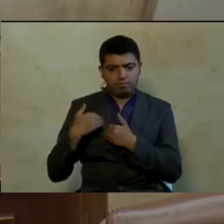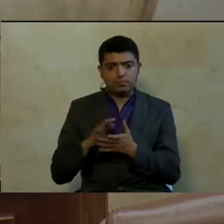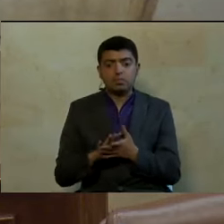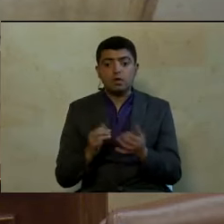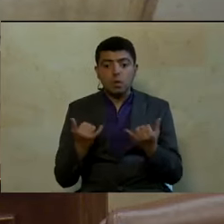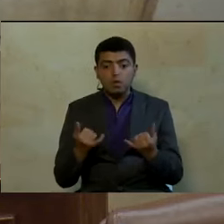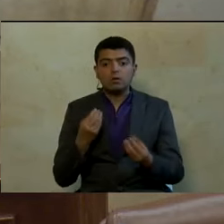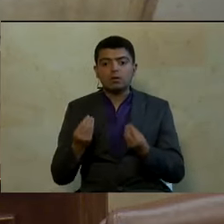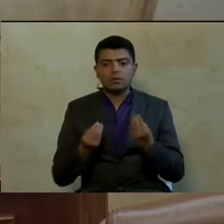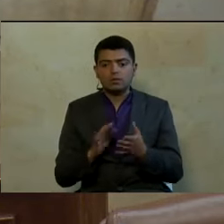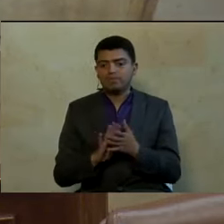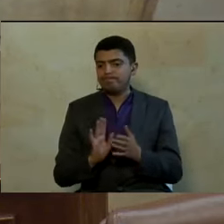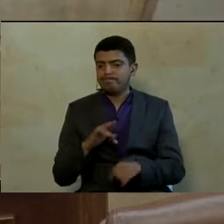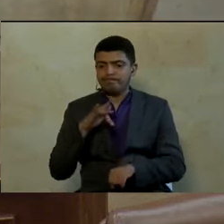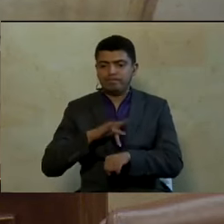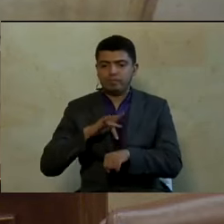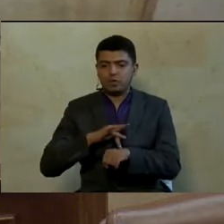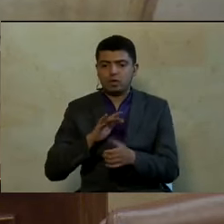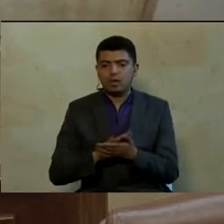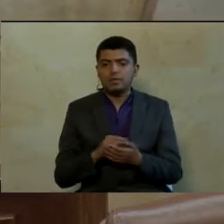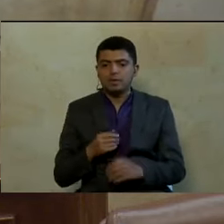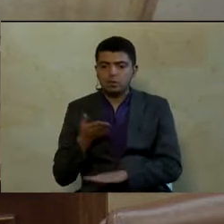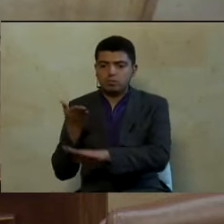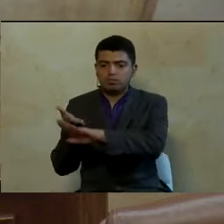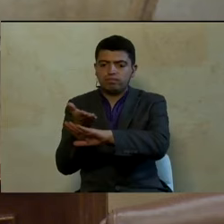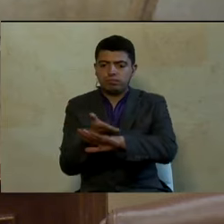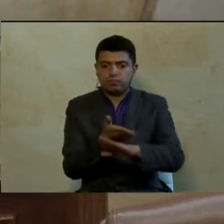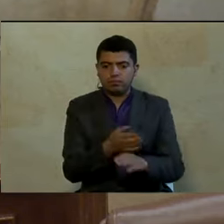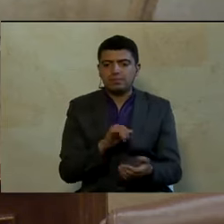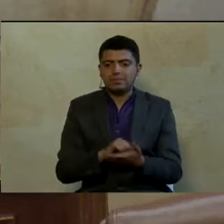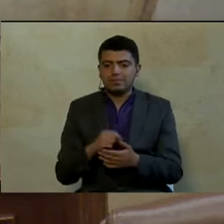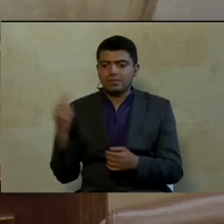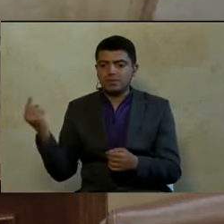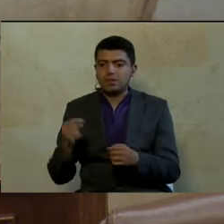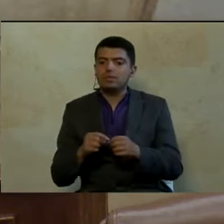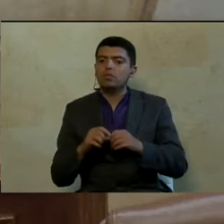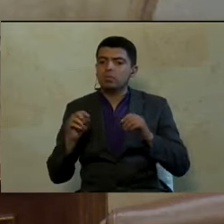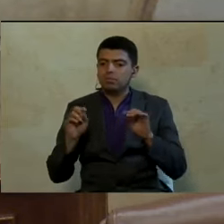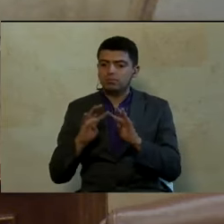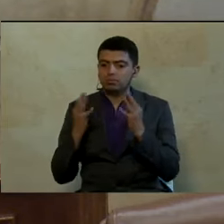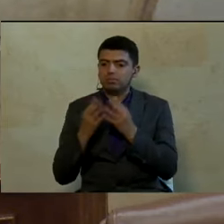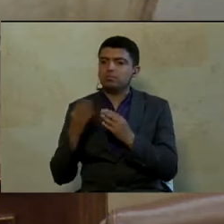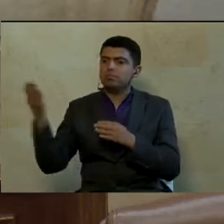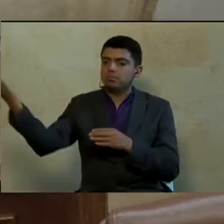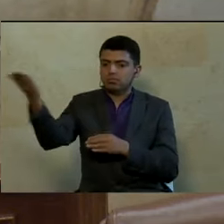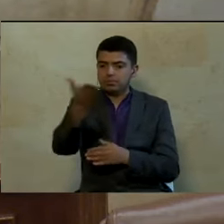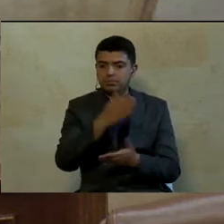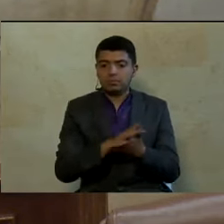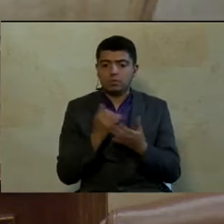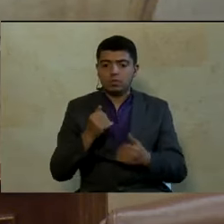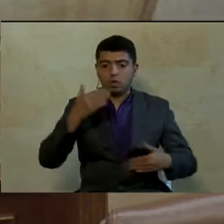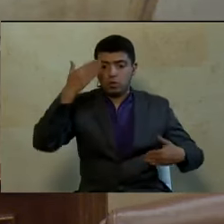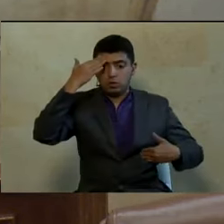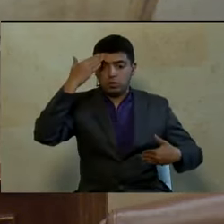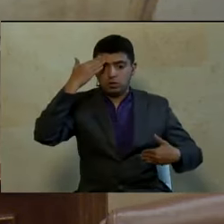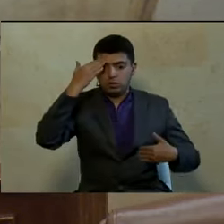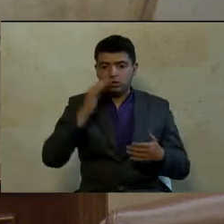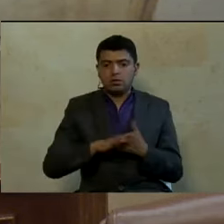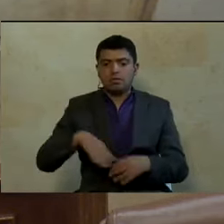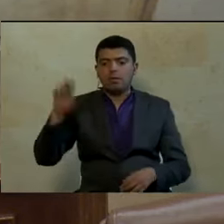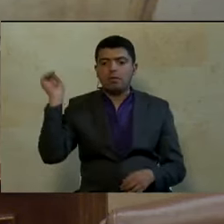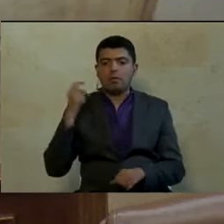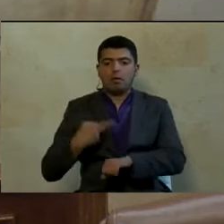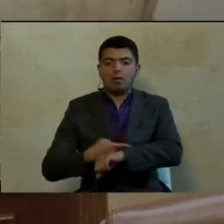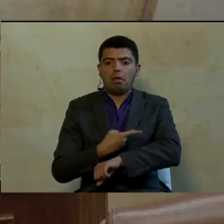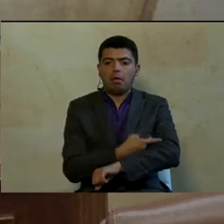vemos obligados a hacer este planteamiento a esta plenaria para que tome conciencia y no voten como borregos y